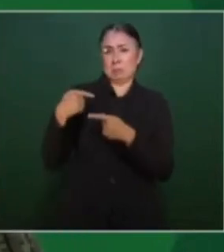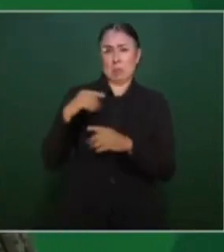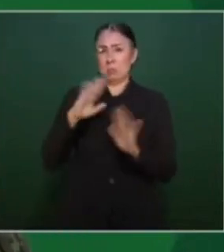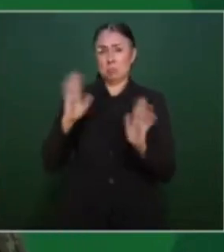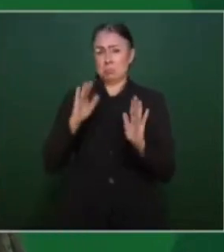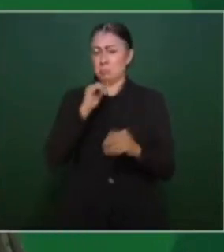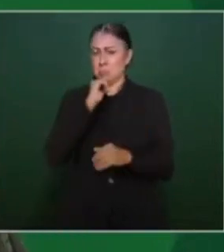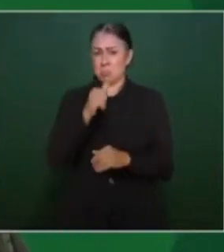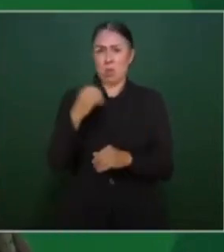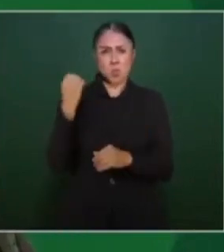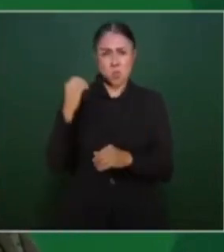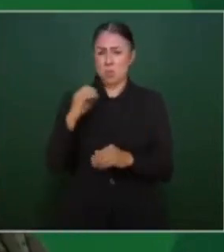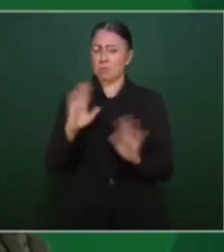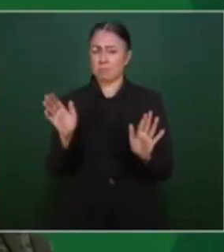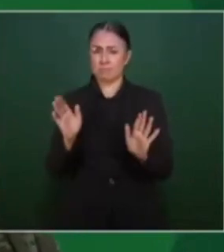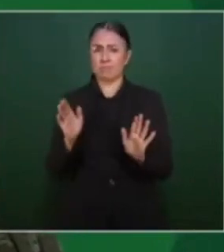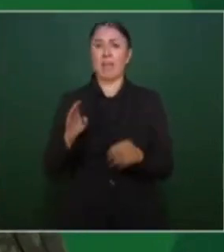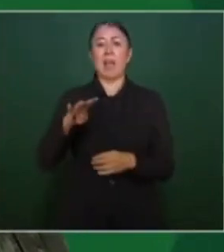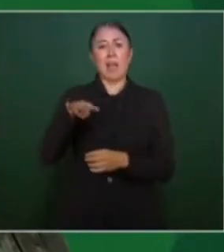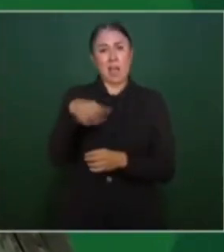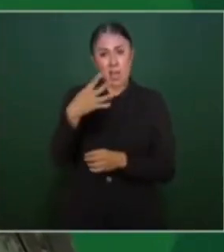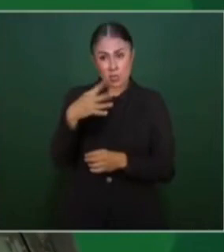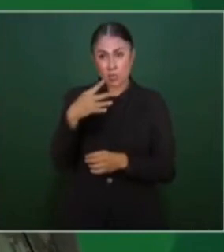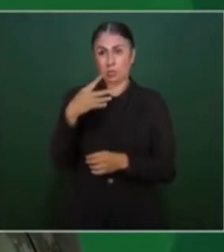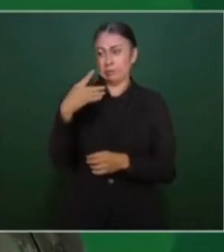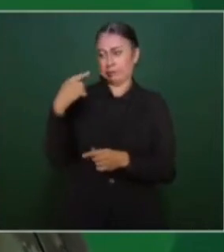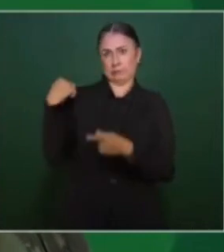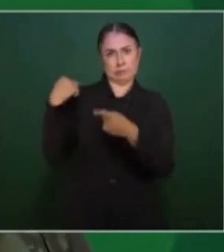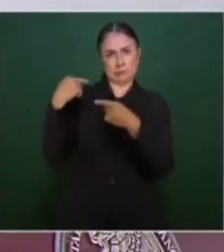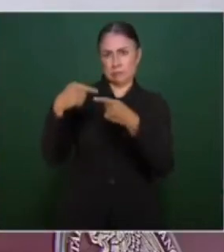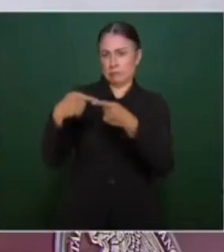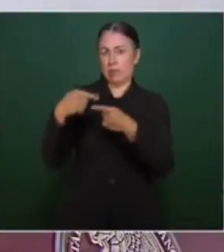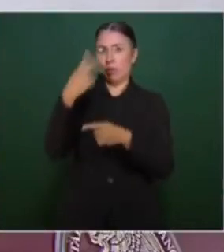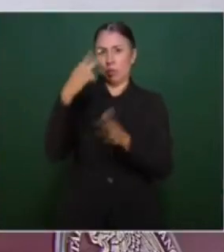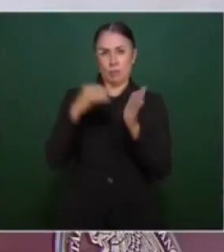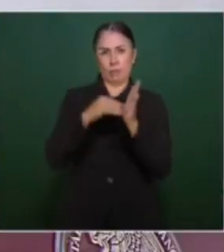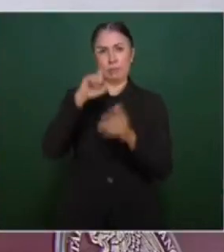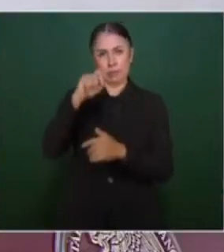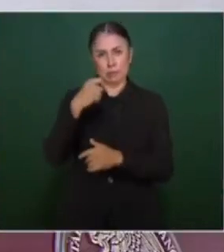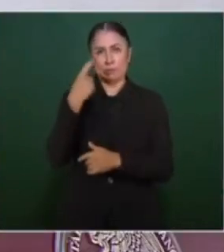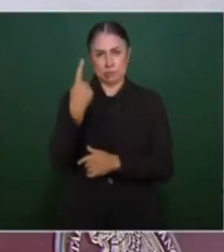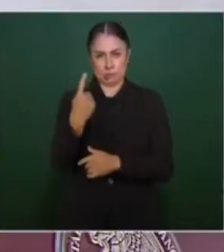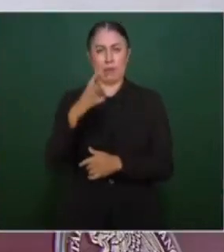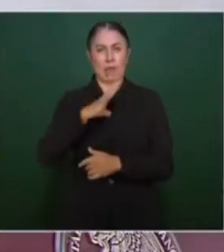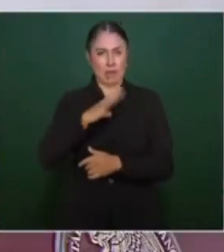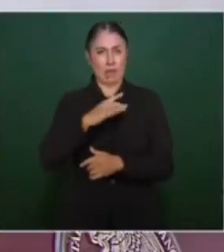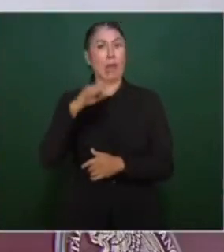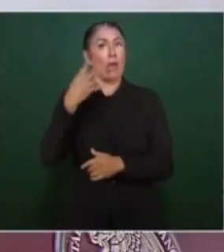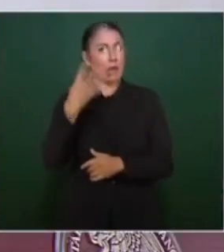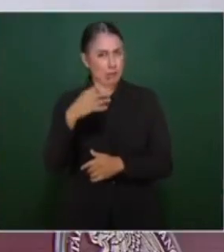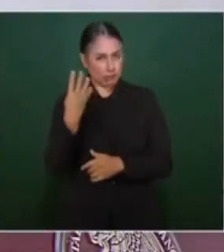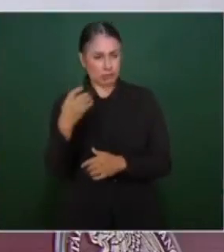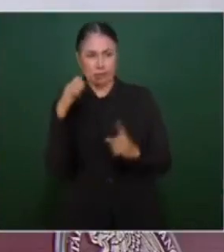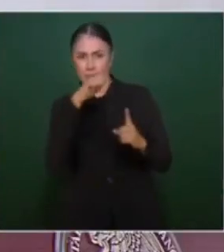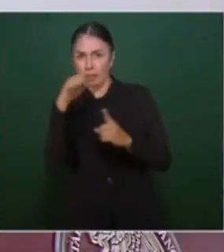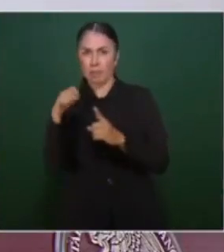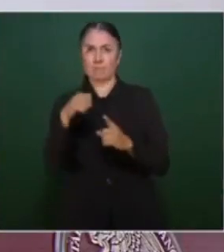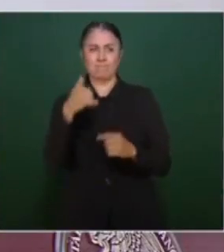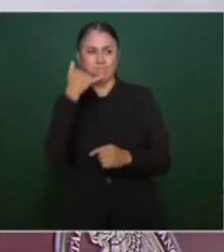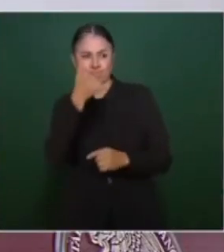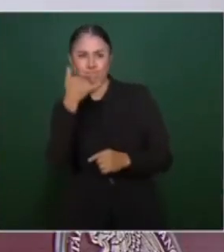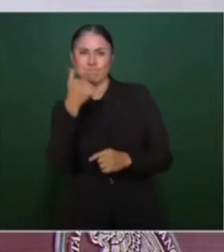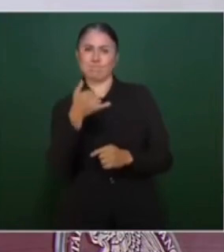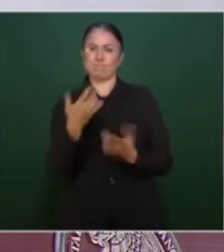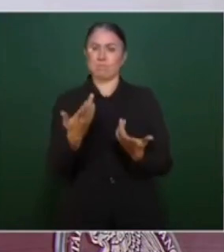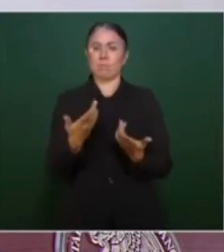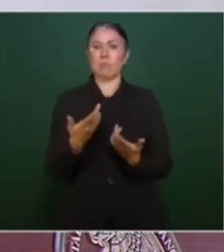Tienen 14 en lo que va del año y ocupan, como cité, el 28 lugar a nivel